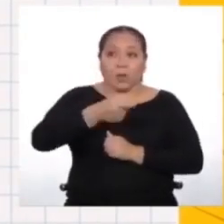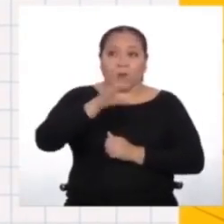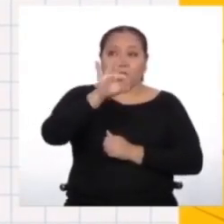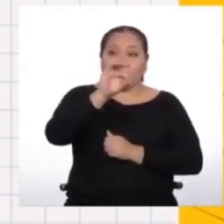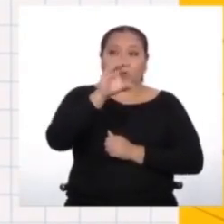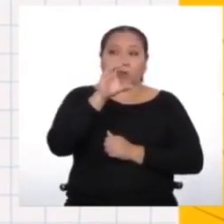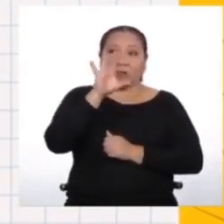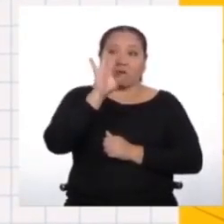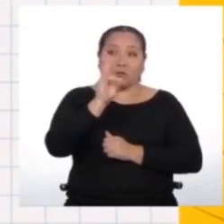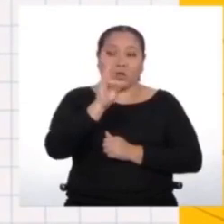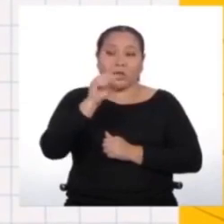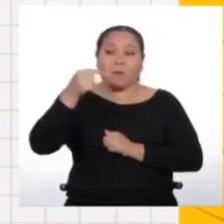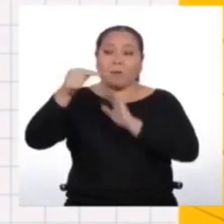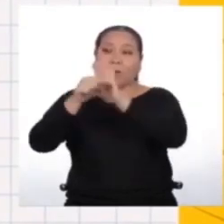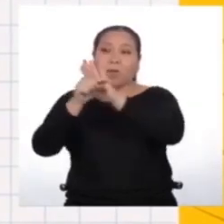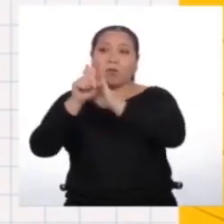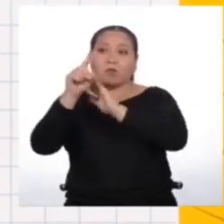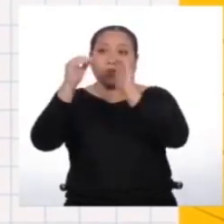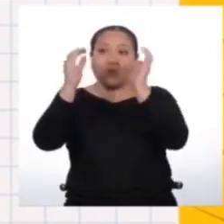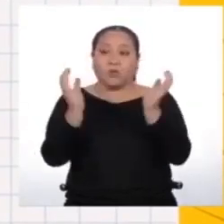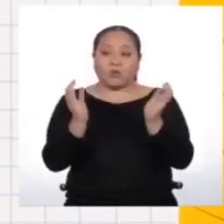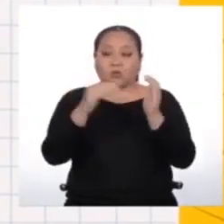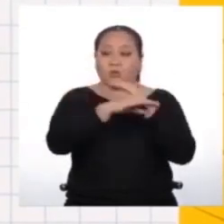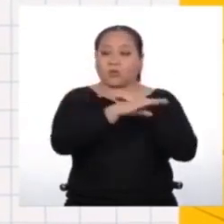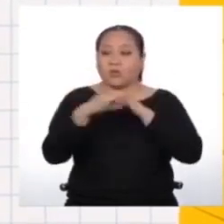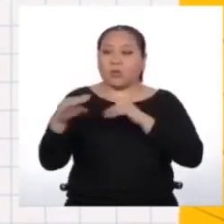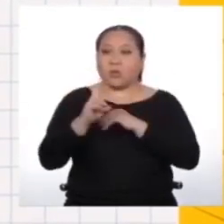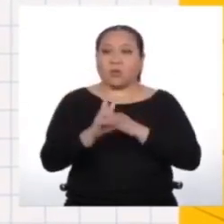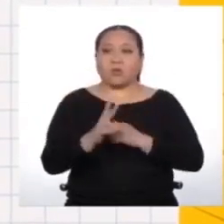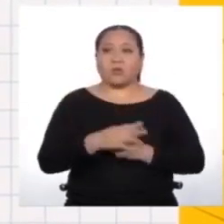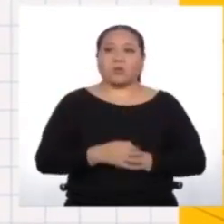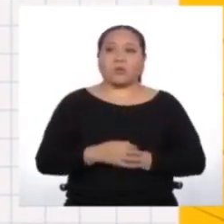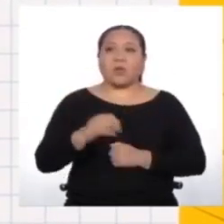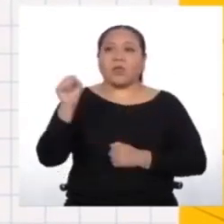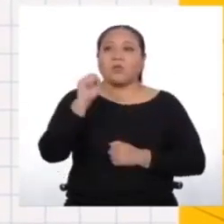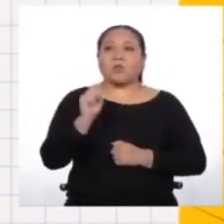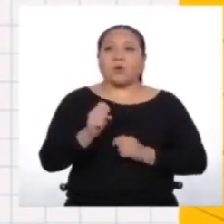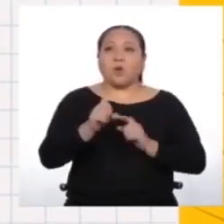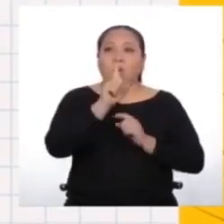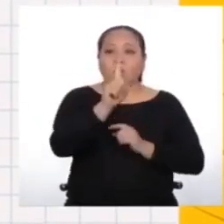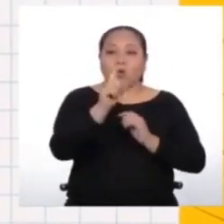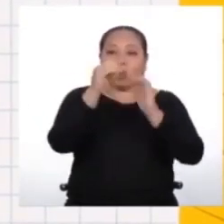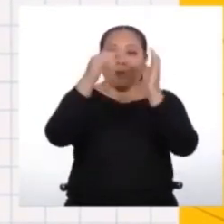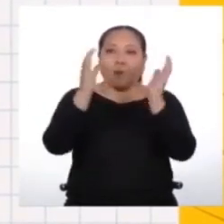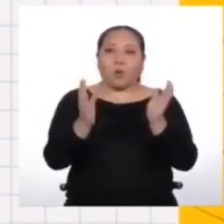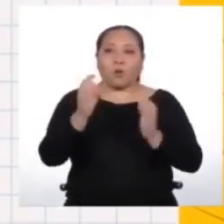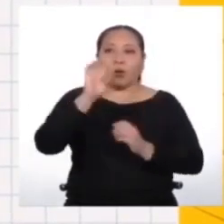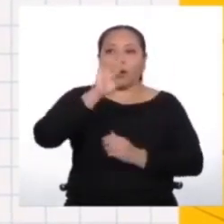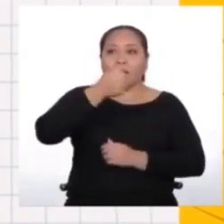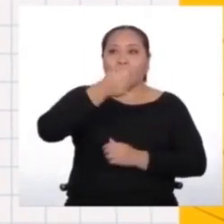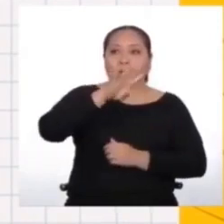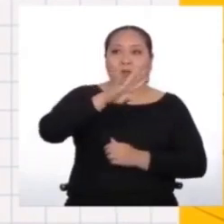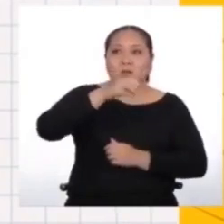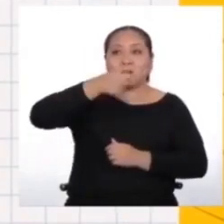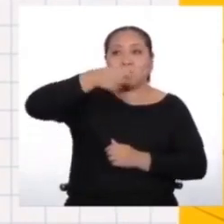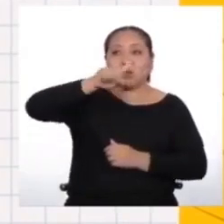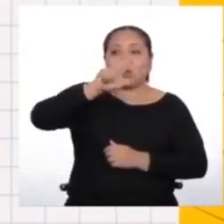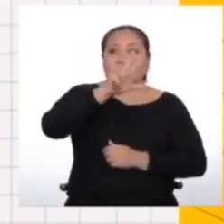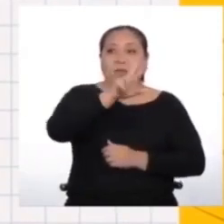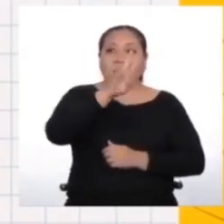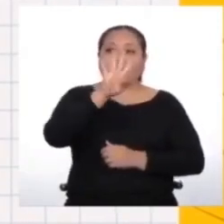14.348.907, menos 1 entre 2. Luego la suma de términos es igual a 1 por